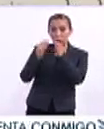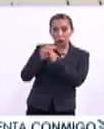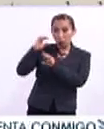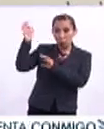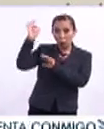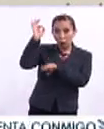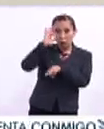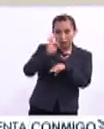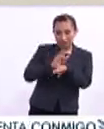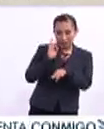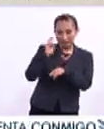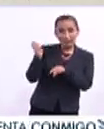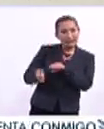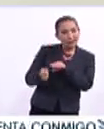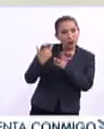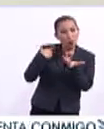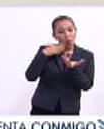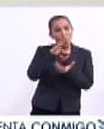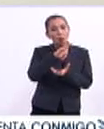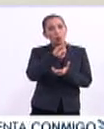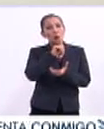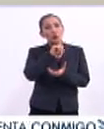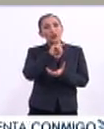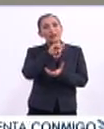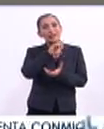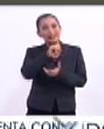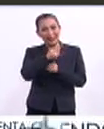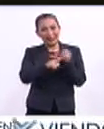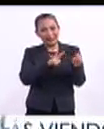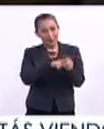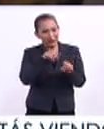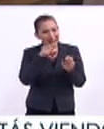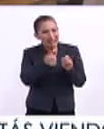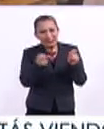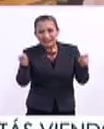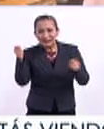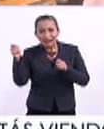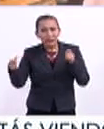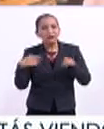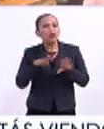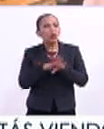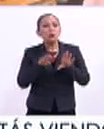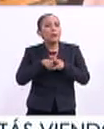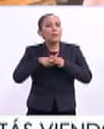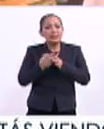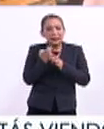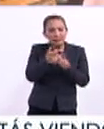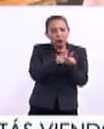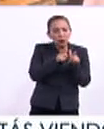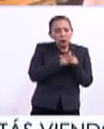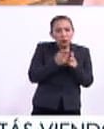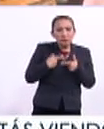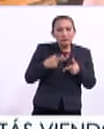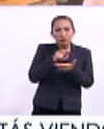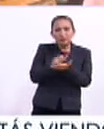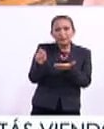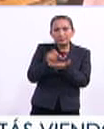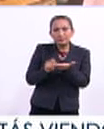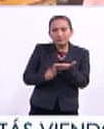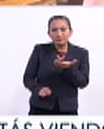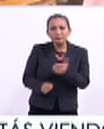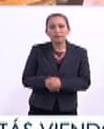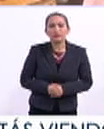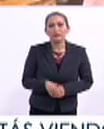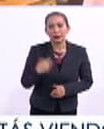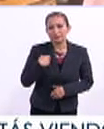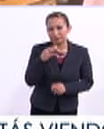así como muy estigmatizado, o el de los buitres también, ¿no? Sí. ¿Cómo surge esta sociedad? Pues creo que le